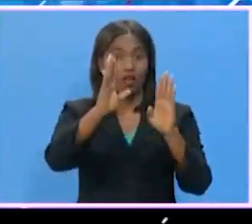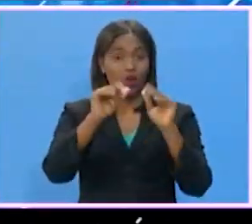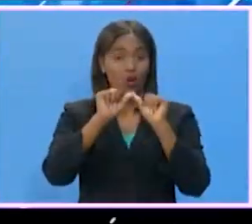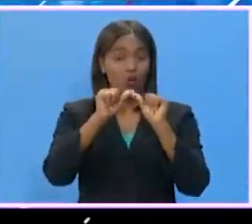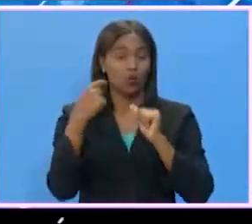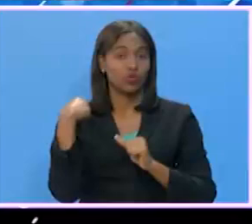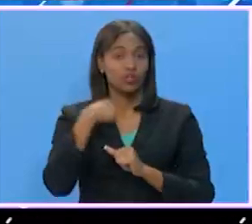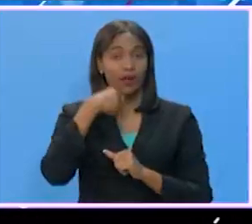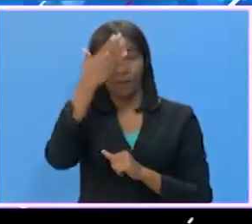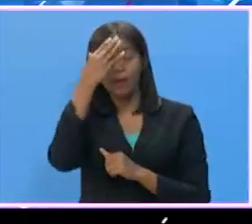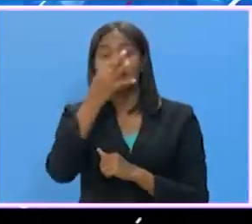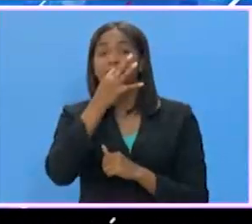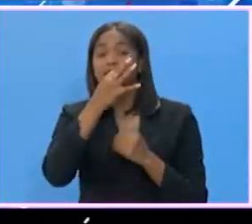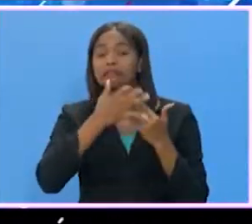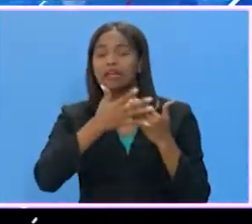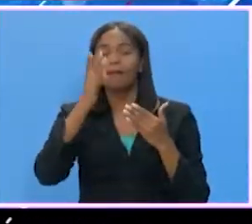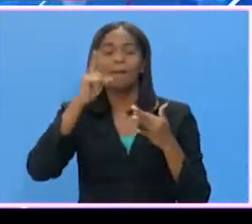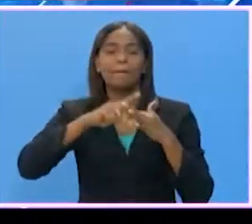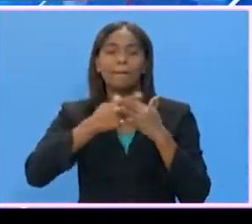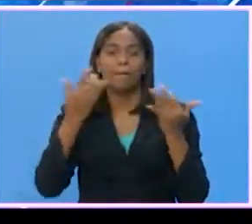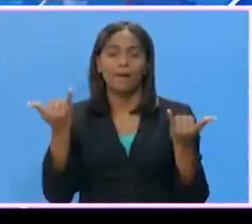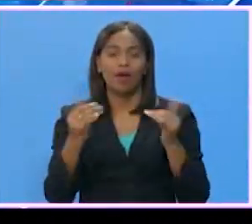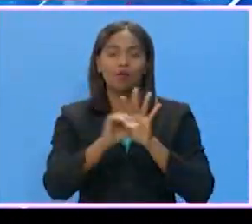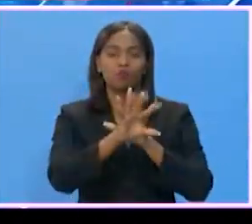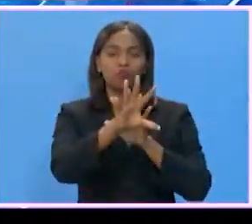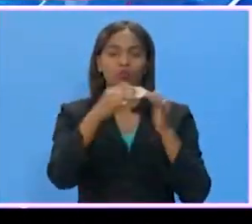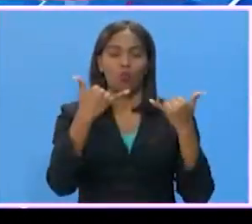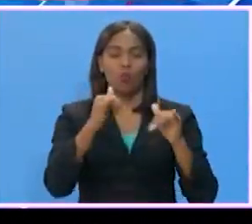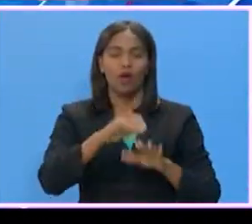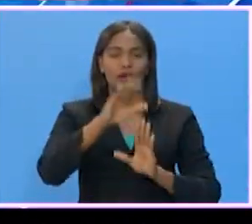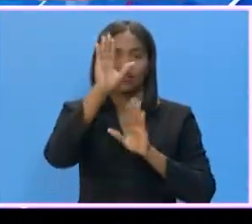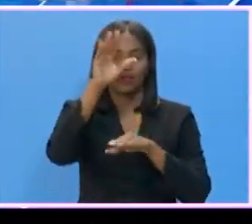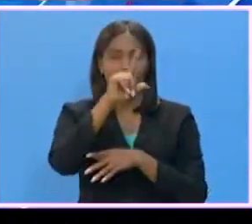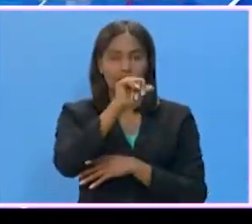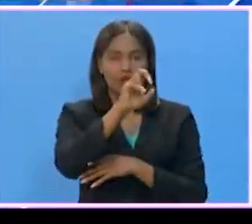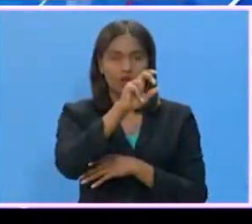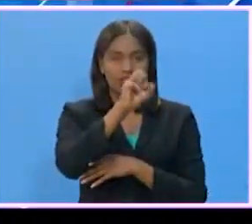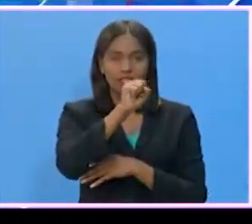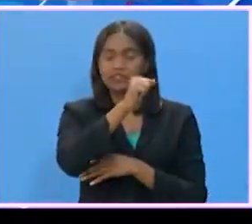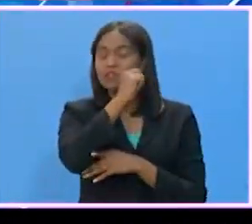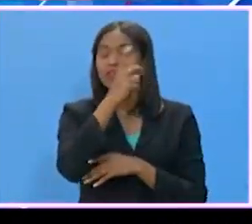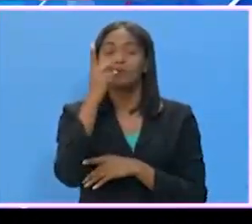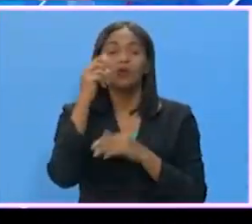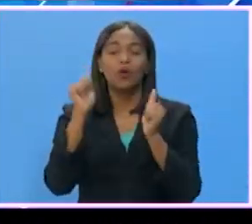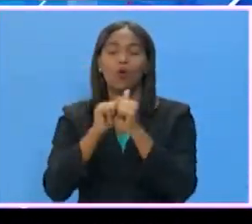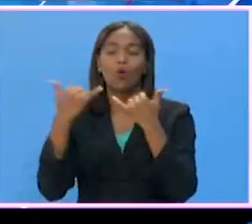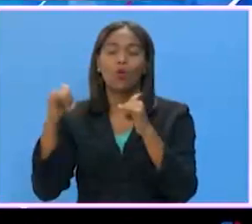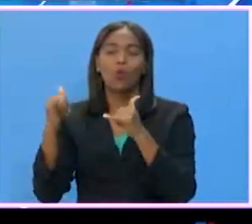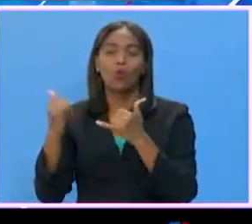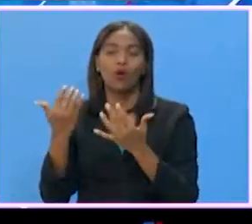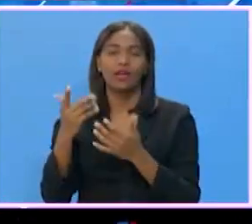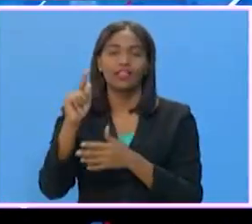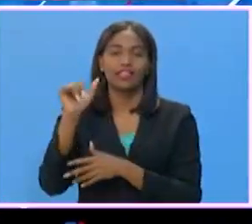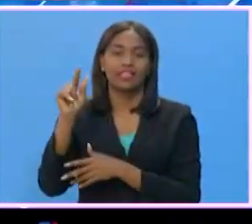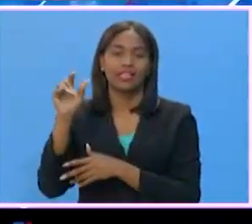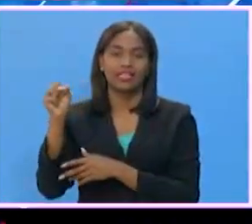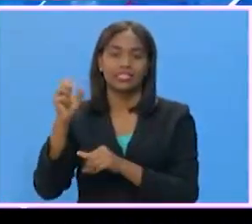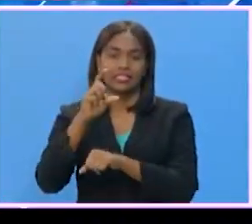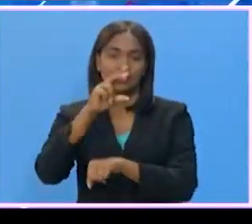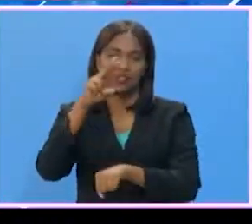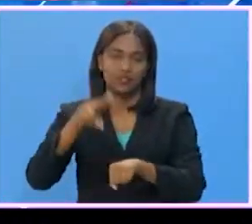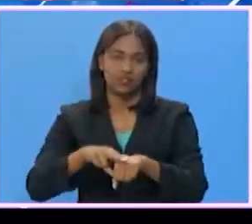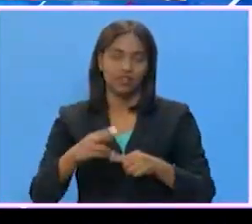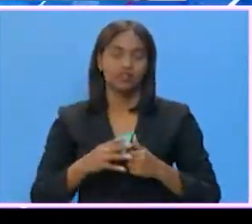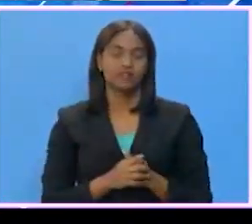porque en breves minutos inicia esta transmisión. Leones de Santo Domingo recibiendo la visita de los Titanes del Distrito Nacional en el Palacio de los